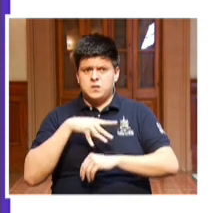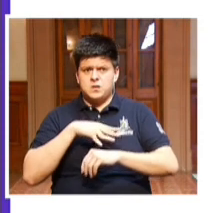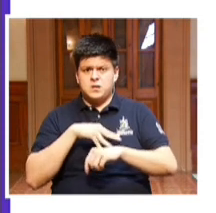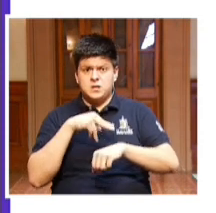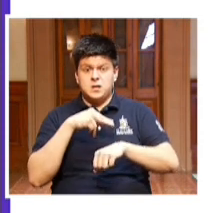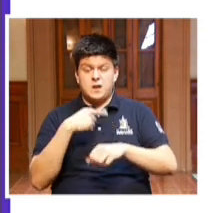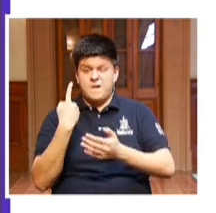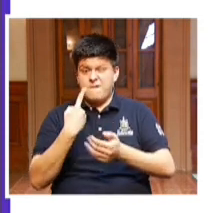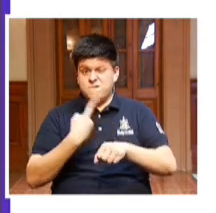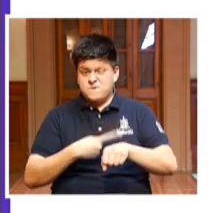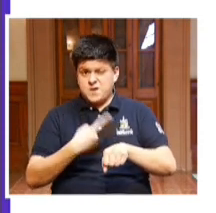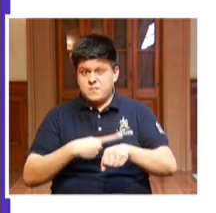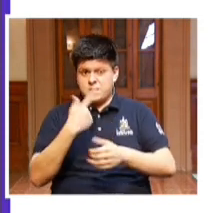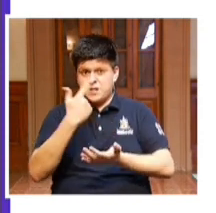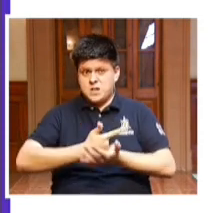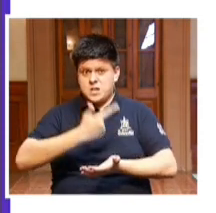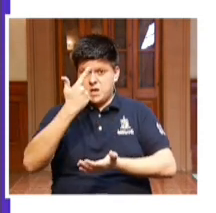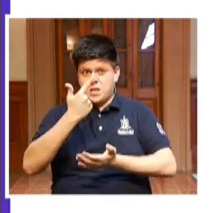enfermedad crónica